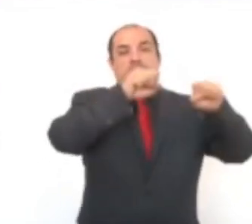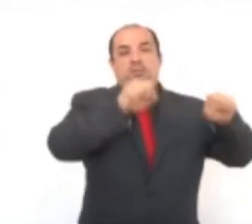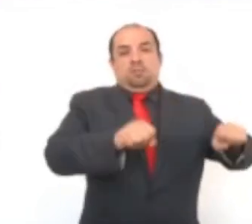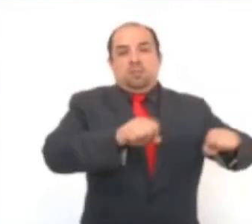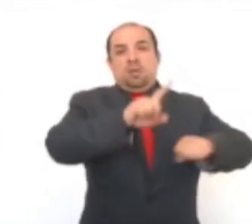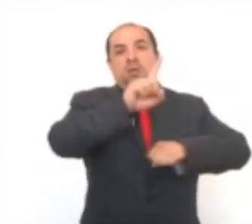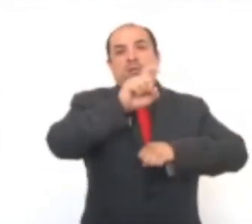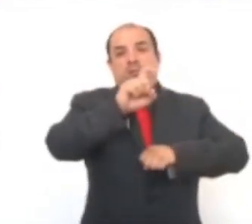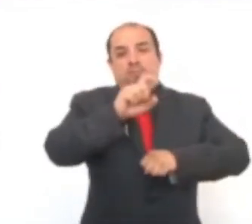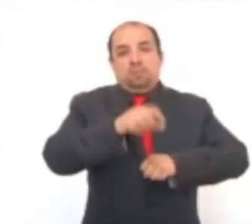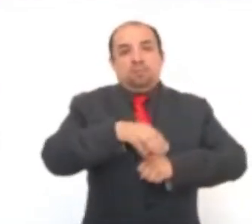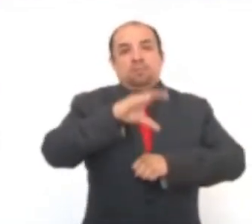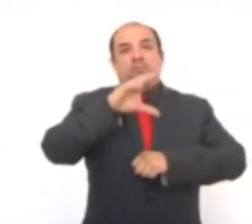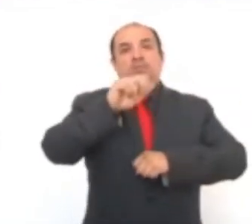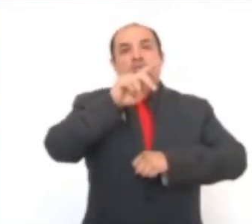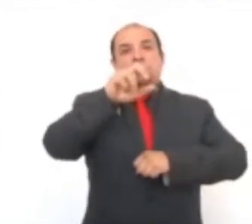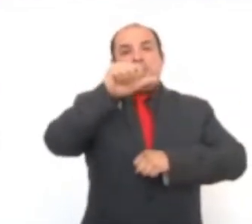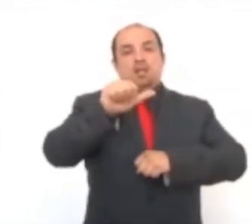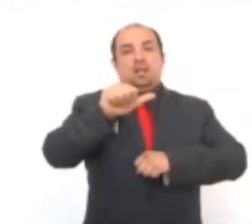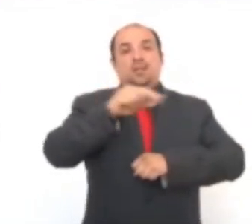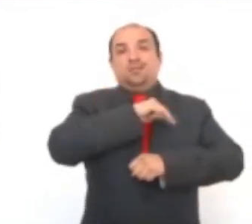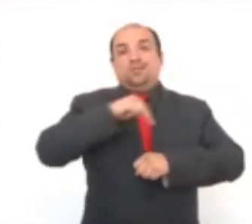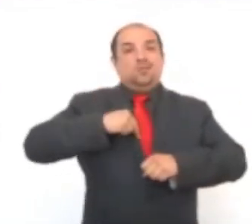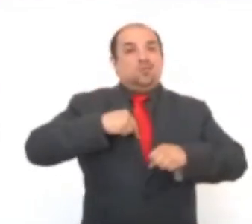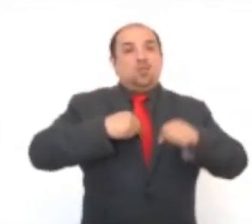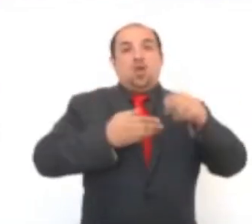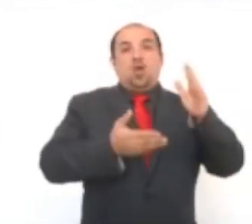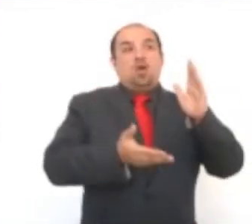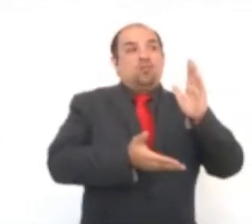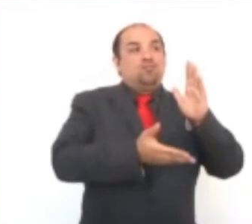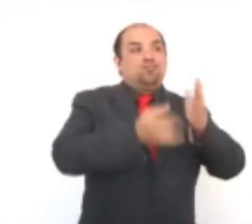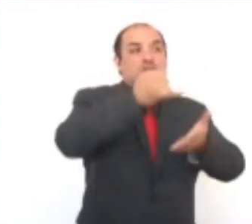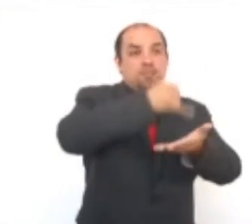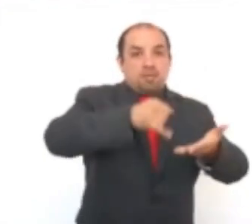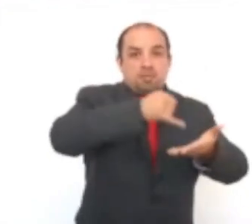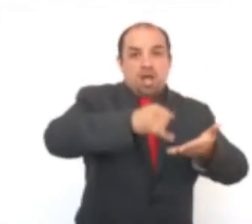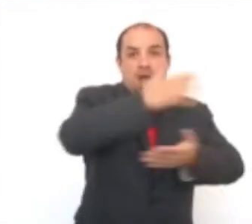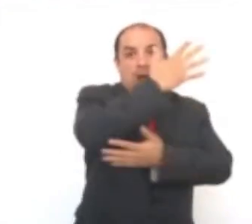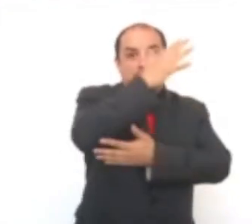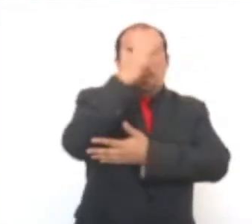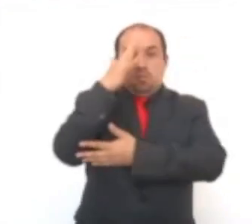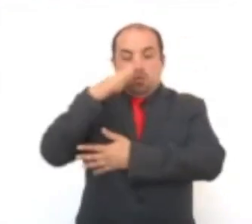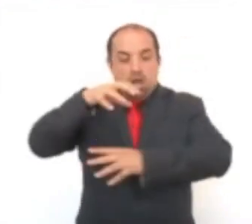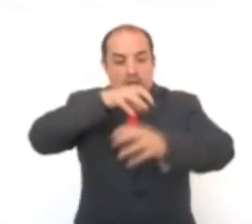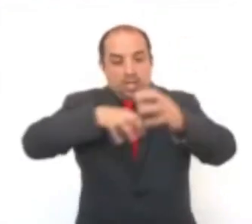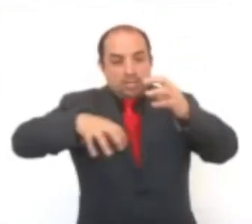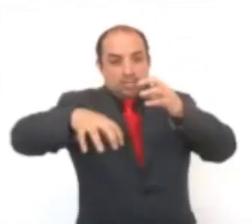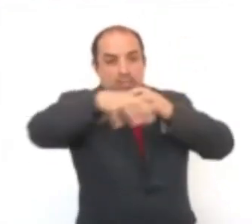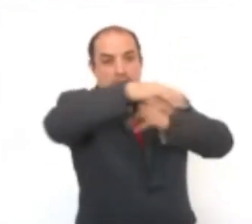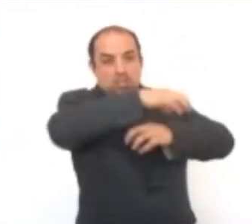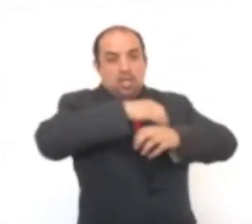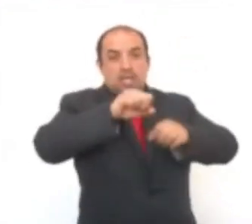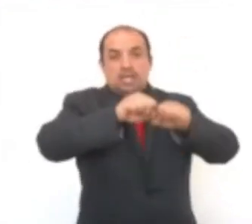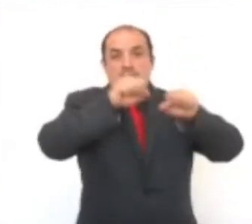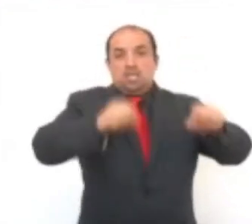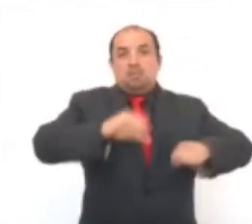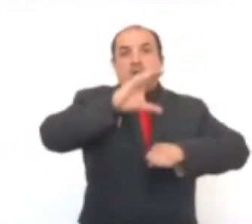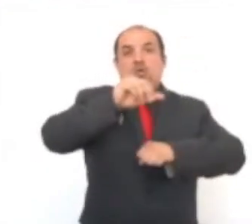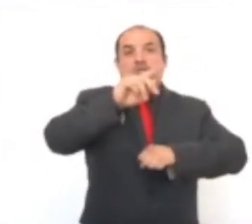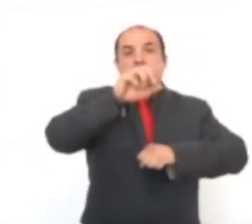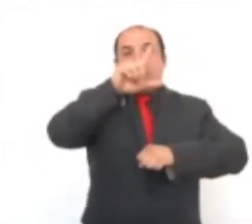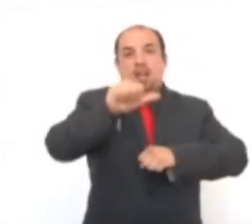Cutzamala. Si no reforestamos una gran zona alrededor del sistema